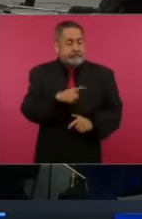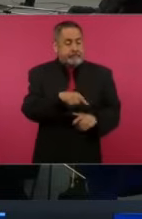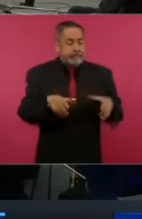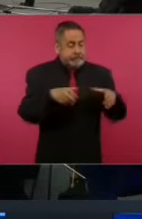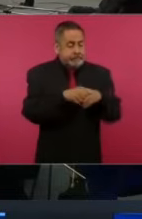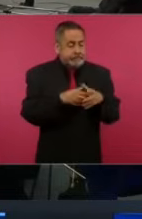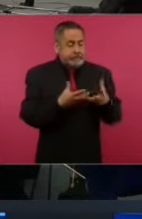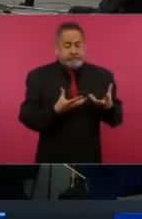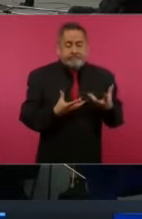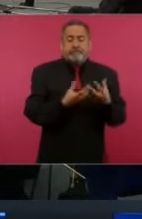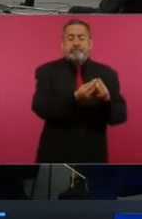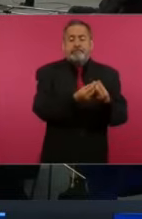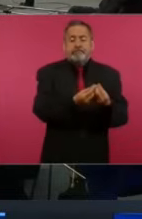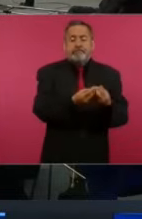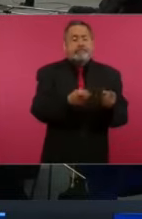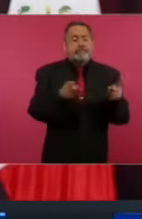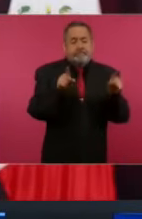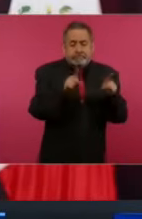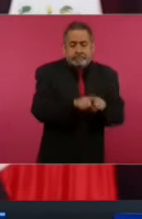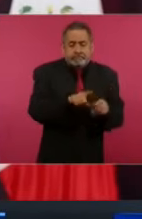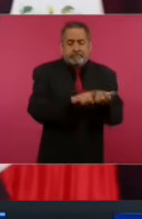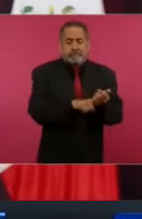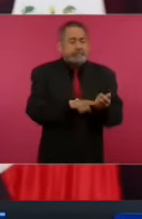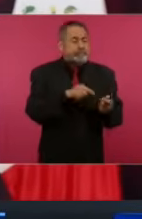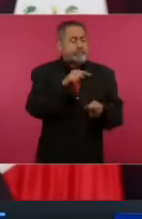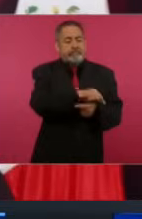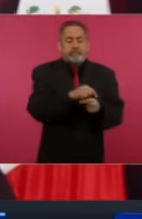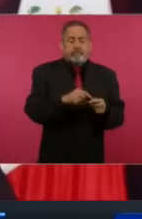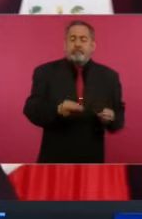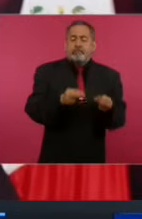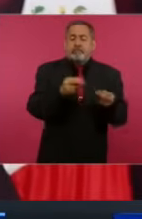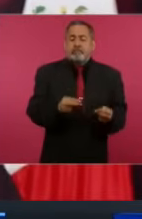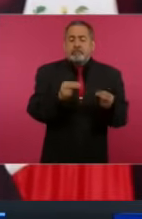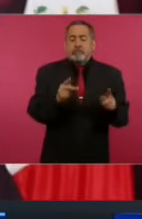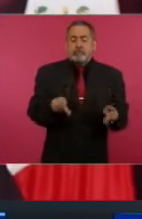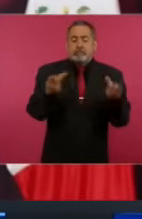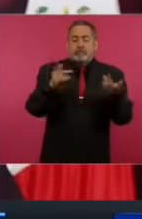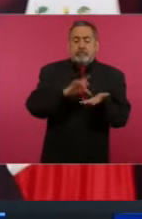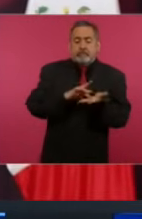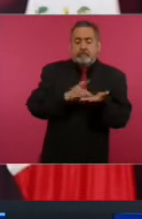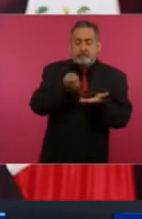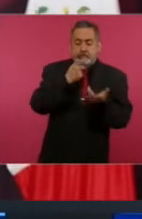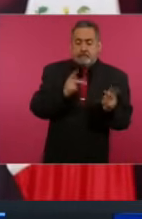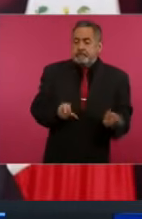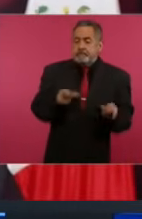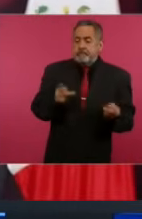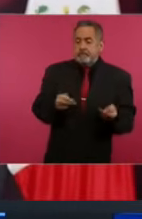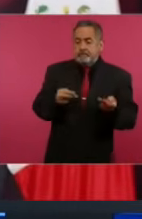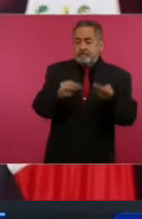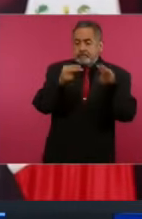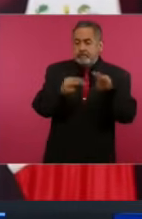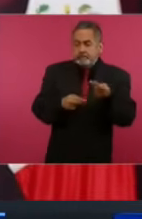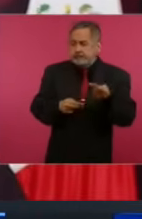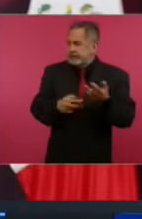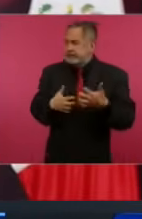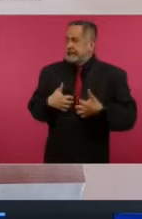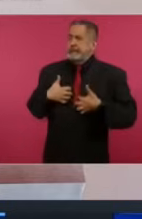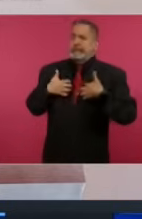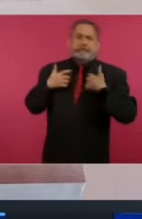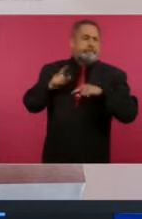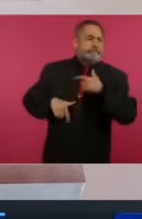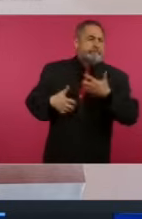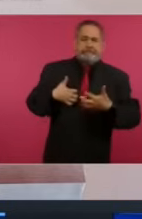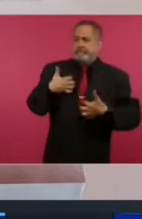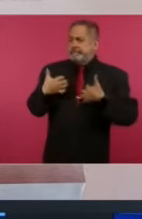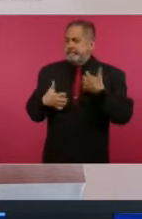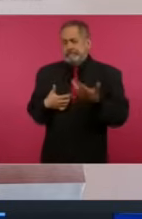y ha sido una falla en el caso de la atención al problema de Acapulco, pues cuando realmente este dinero